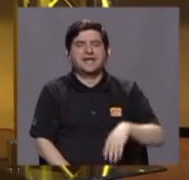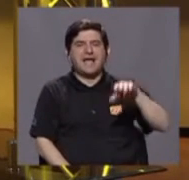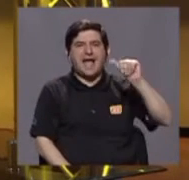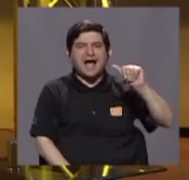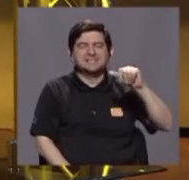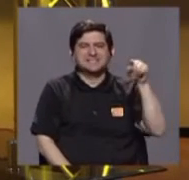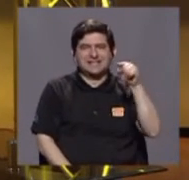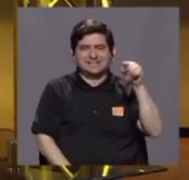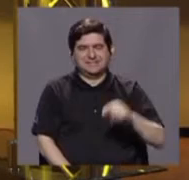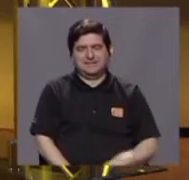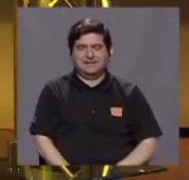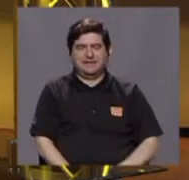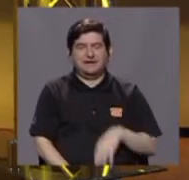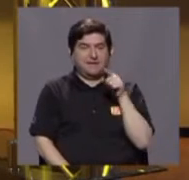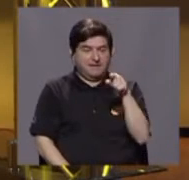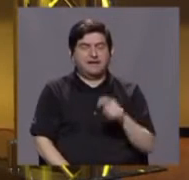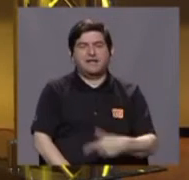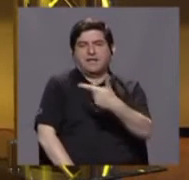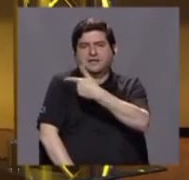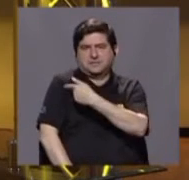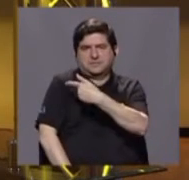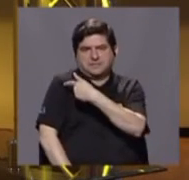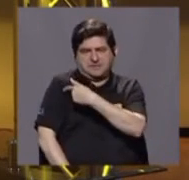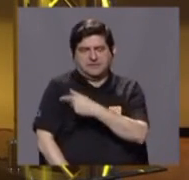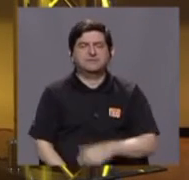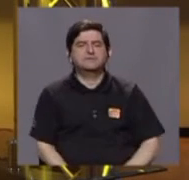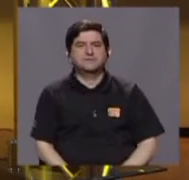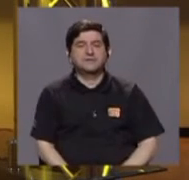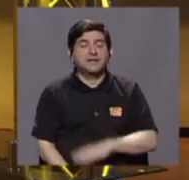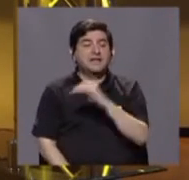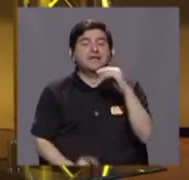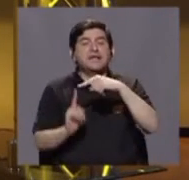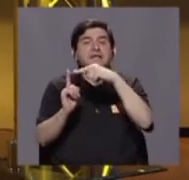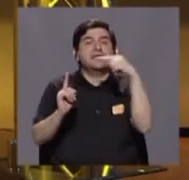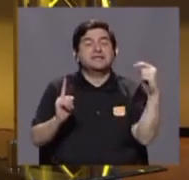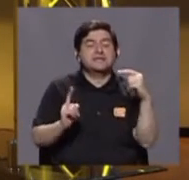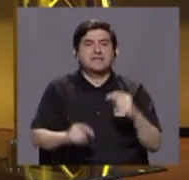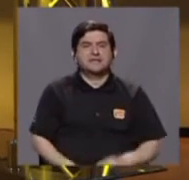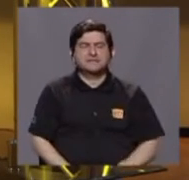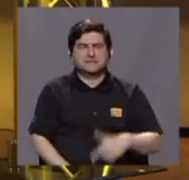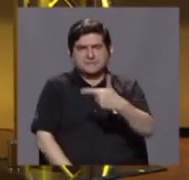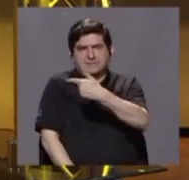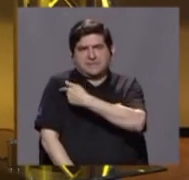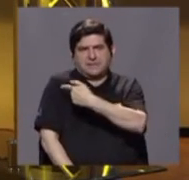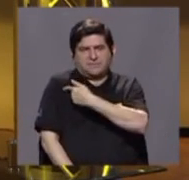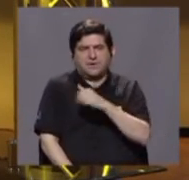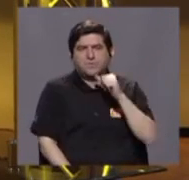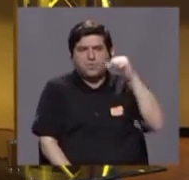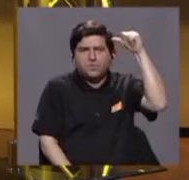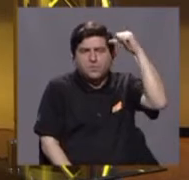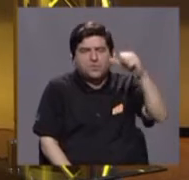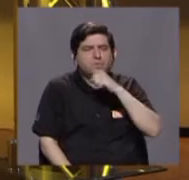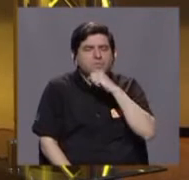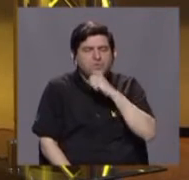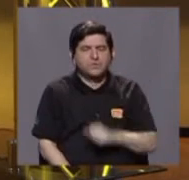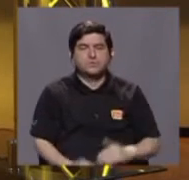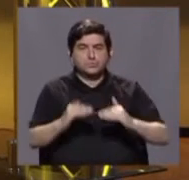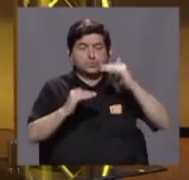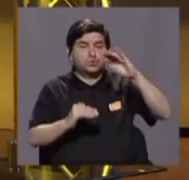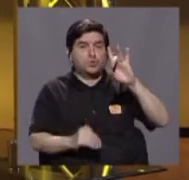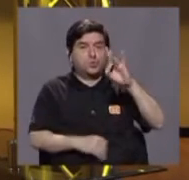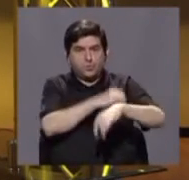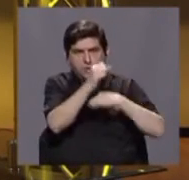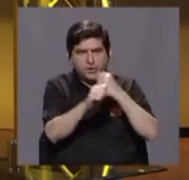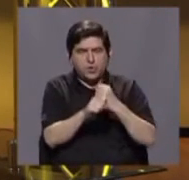AstraZeneca, Oxford ha sido la vacuna predominante, y desde que se está vacunando a los mayores de 80 años,